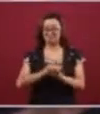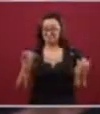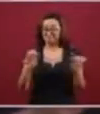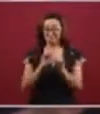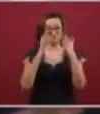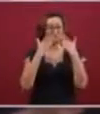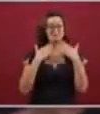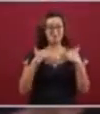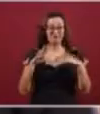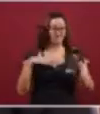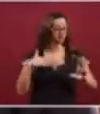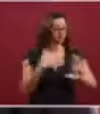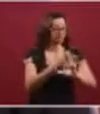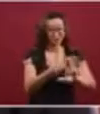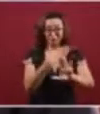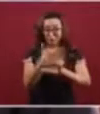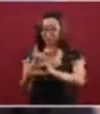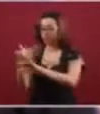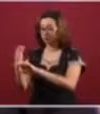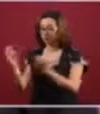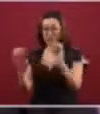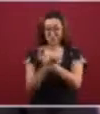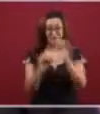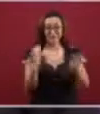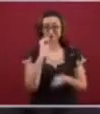nadie. Hemos entrevistado a